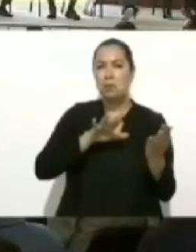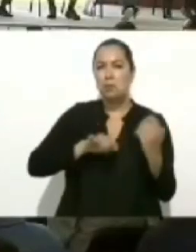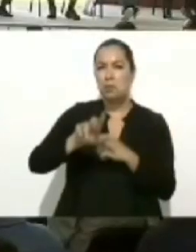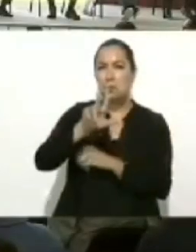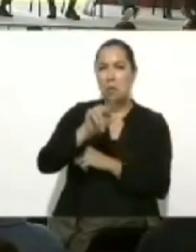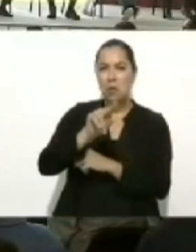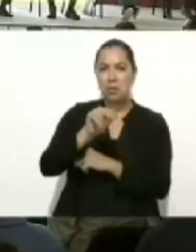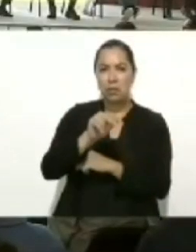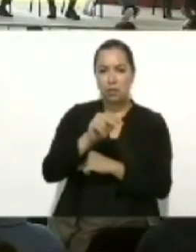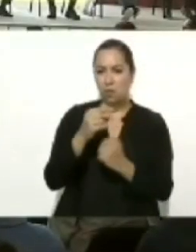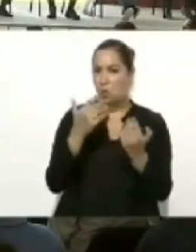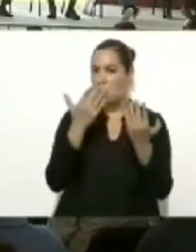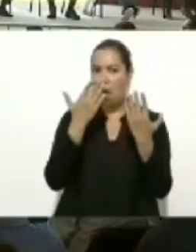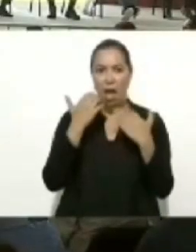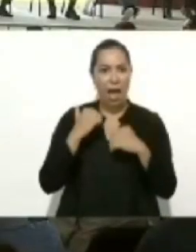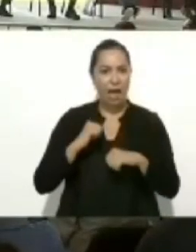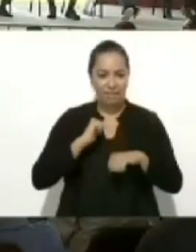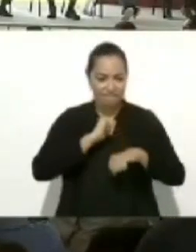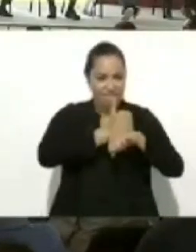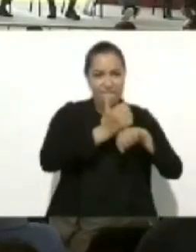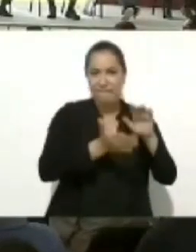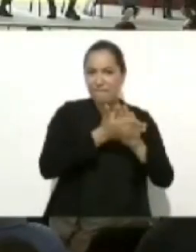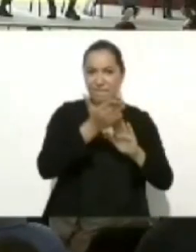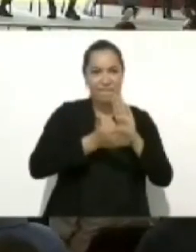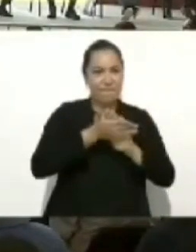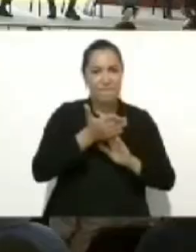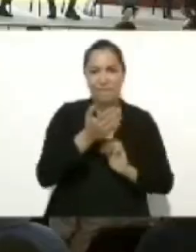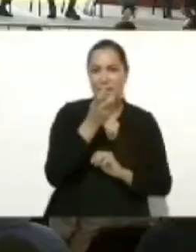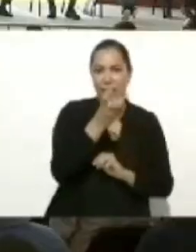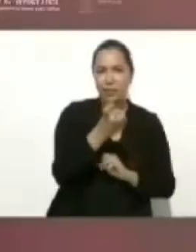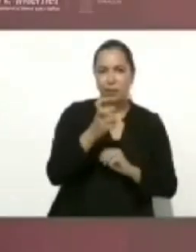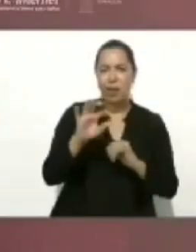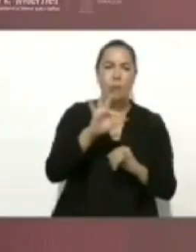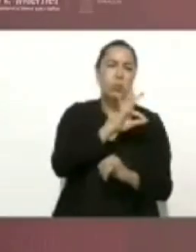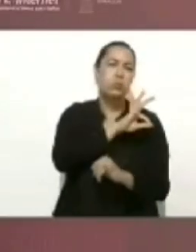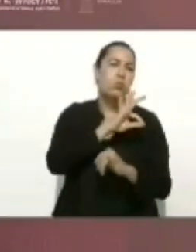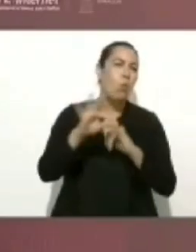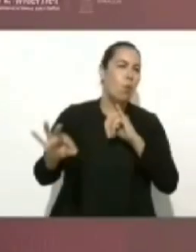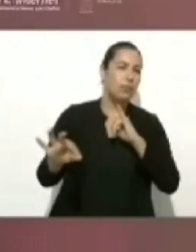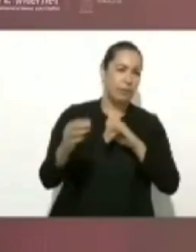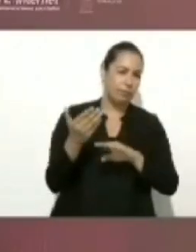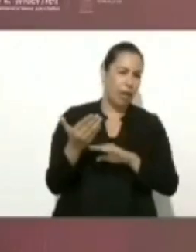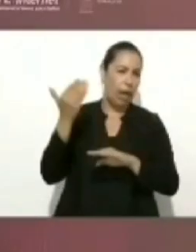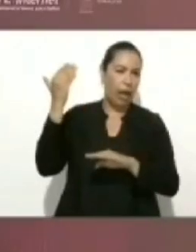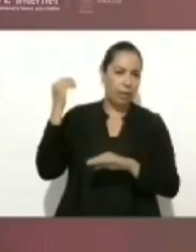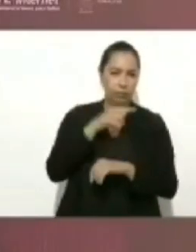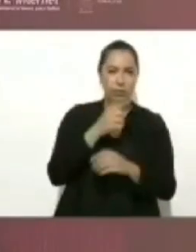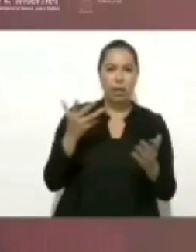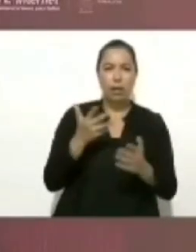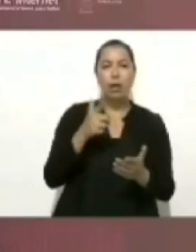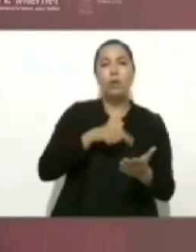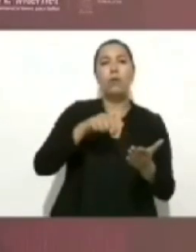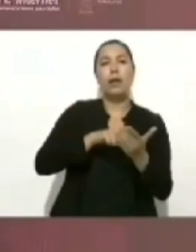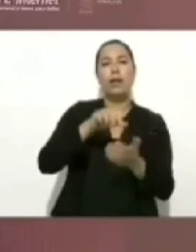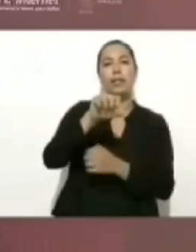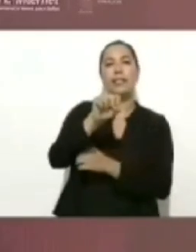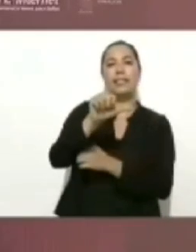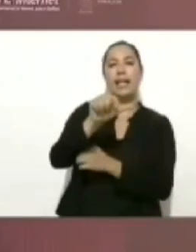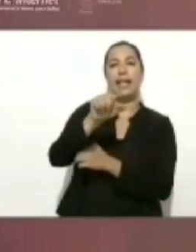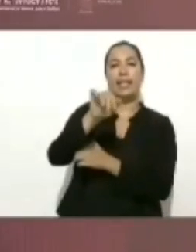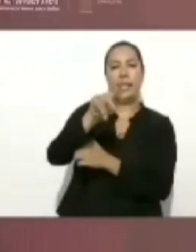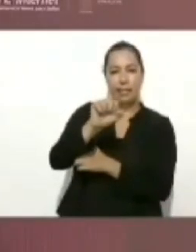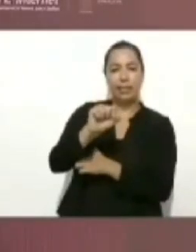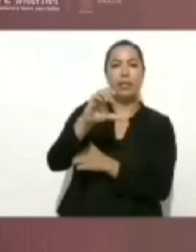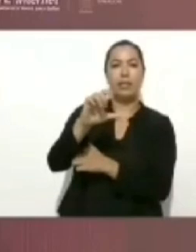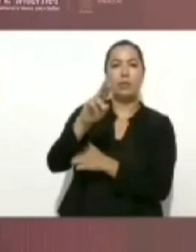1980 una refinería. La última que se hizo fue la de Salina Cruz,